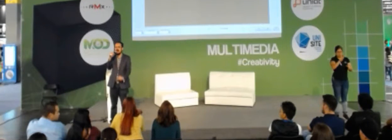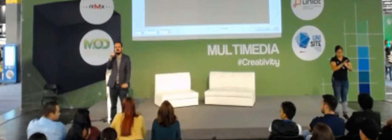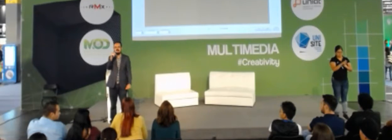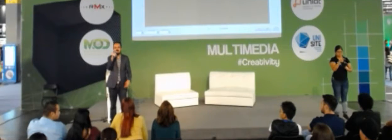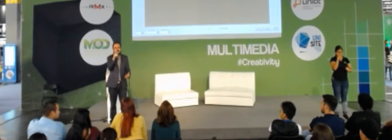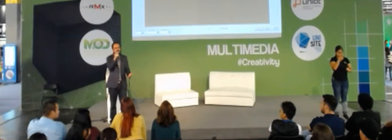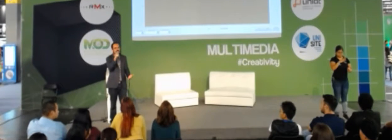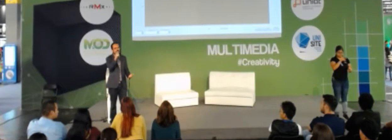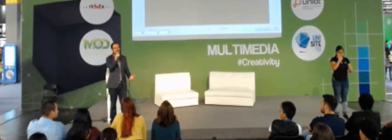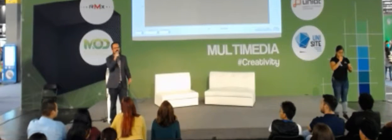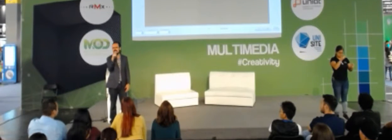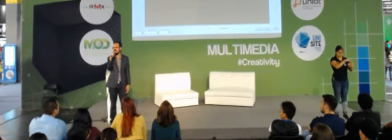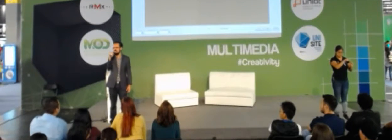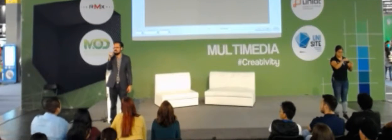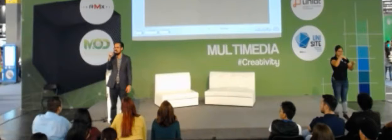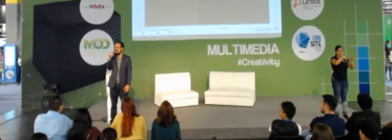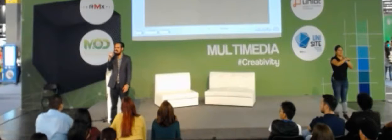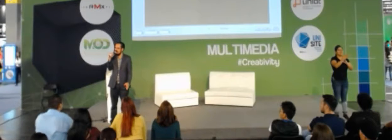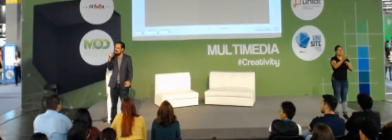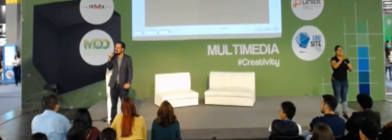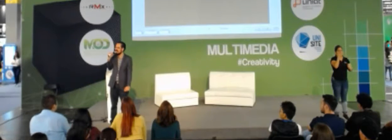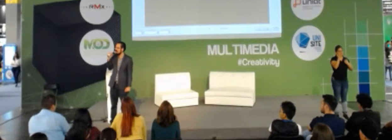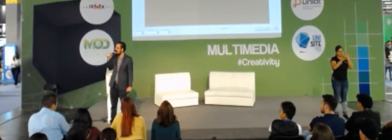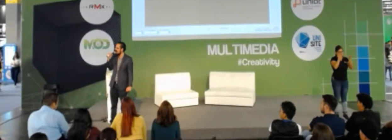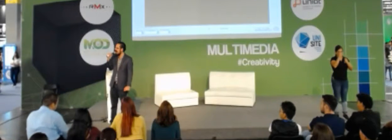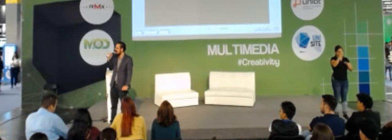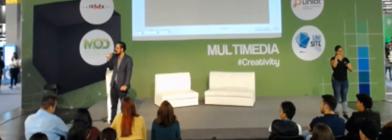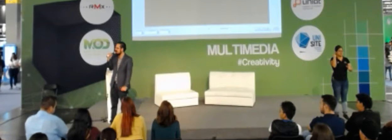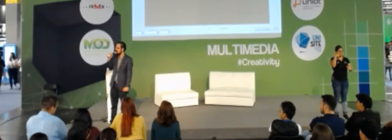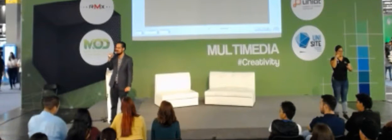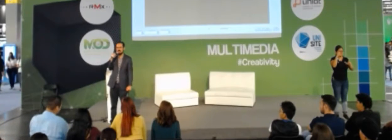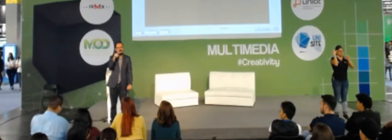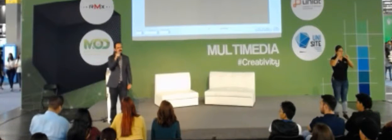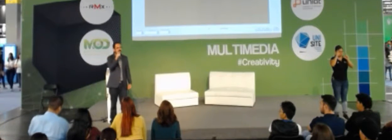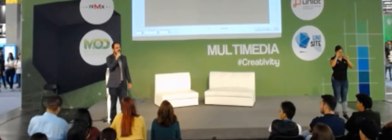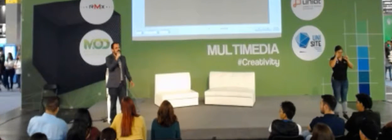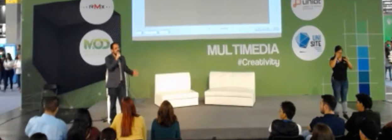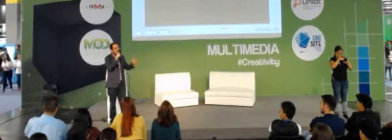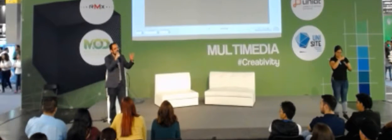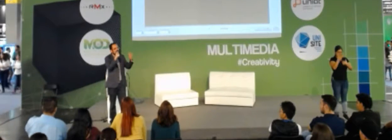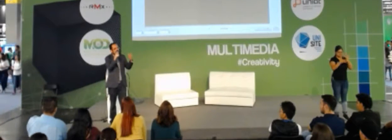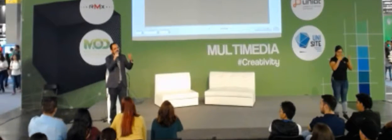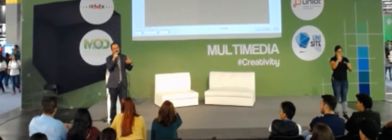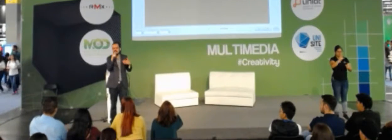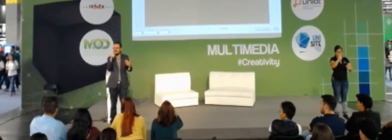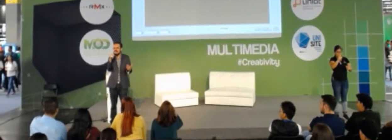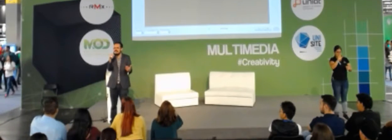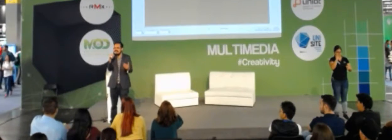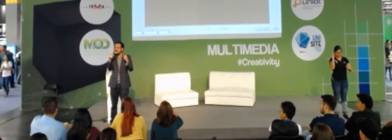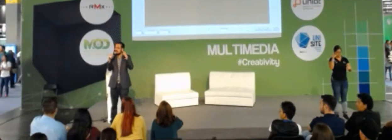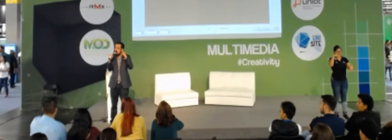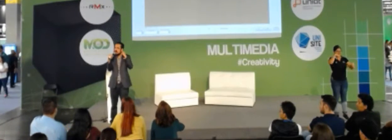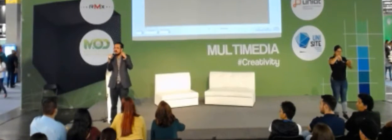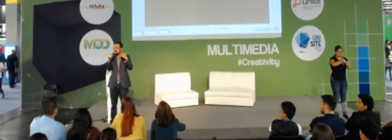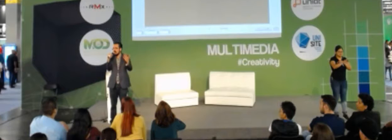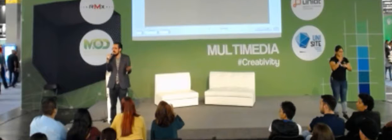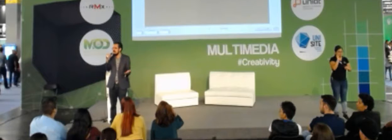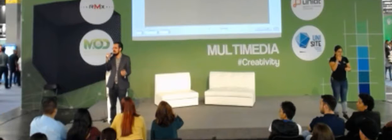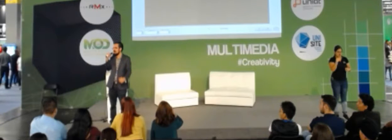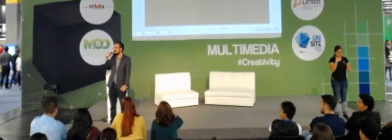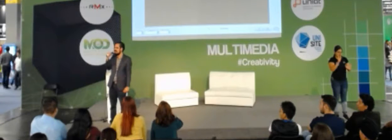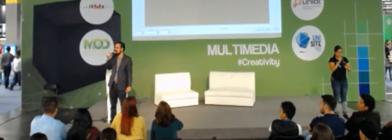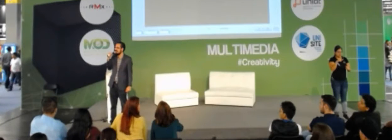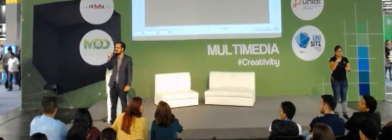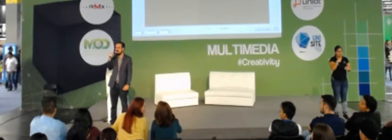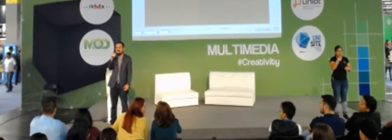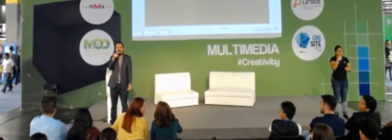chica se metió a estudiar fotografía en la Universidad de Guadalajara. Al momento de ingresar, ella sorda, ella usuaria de la lengua